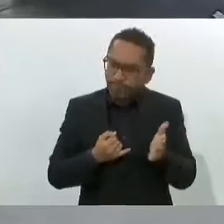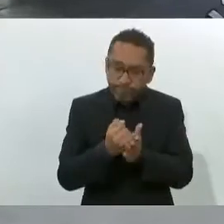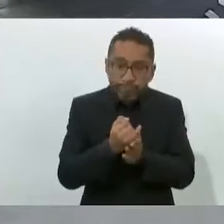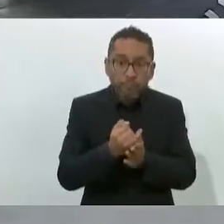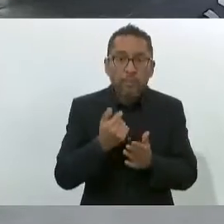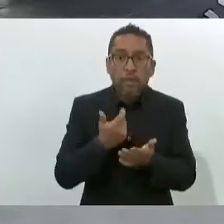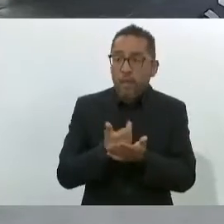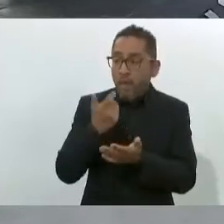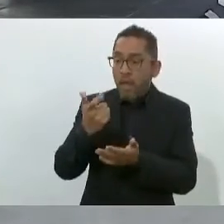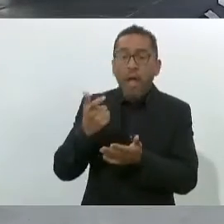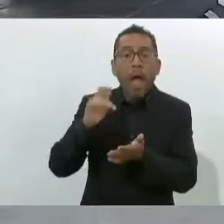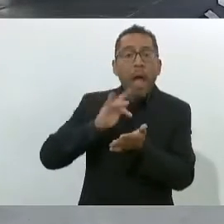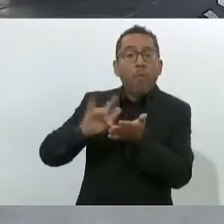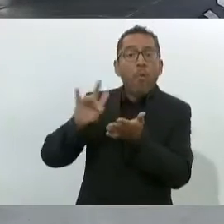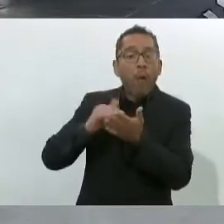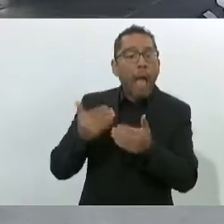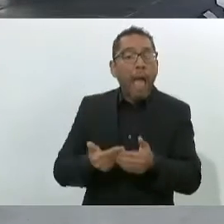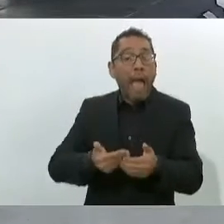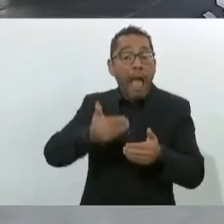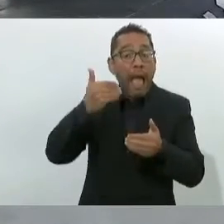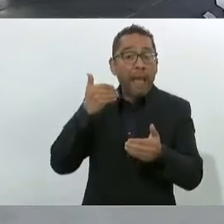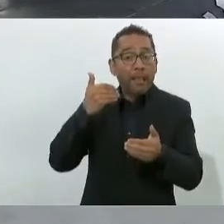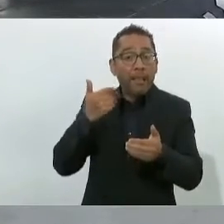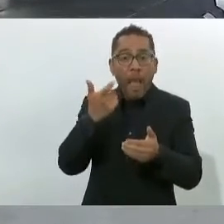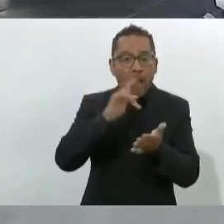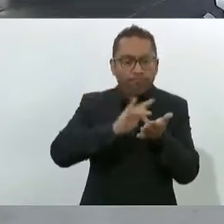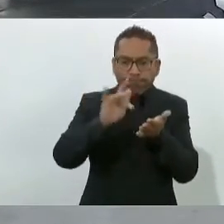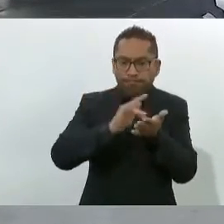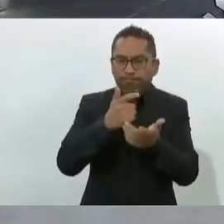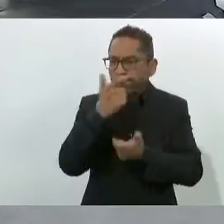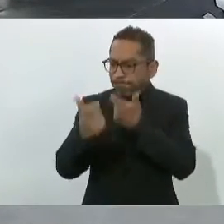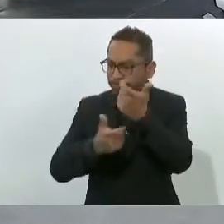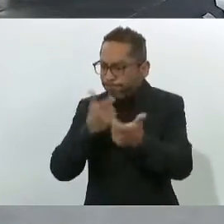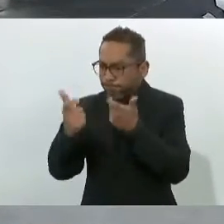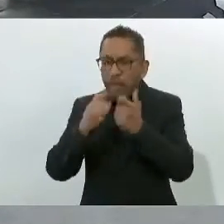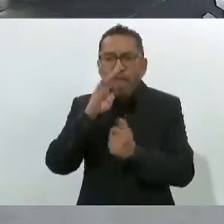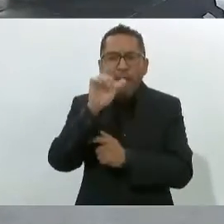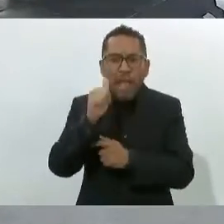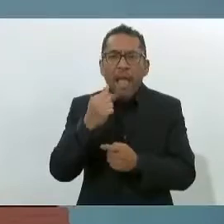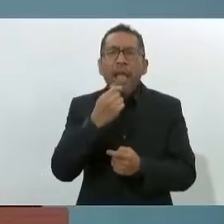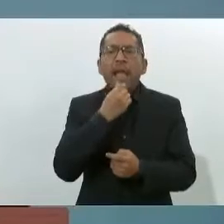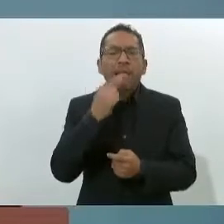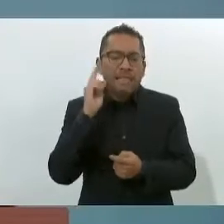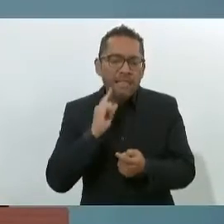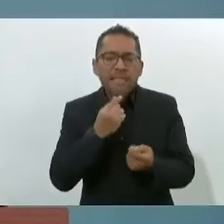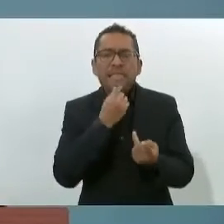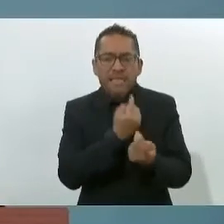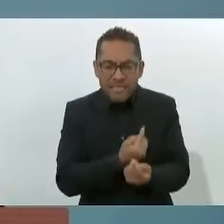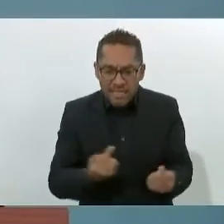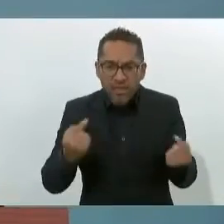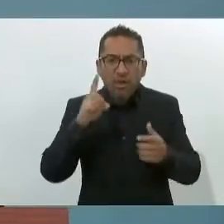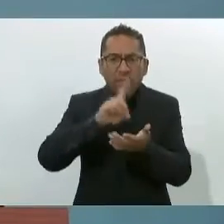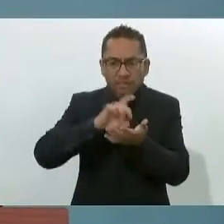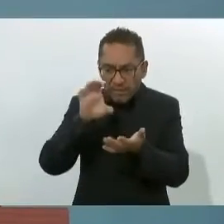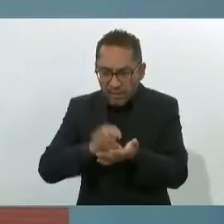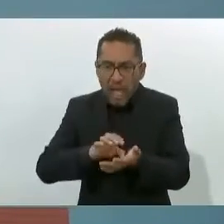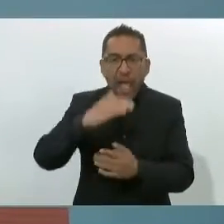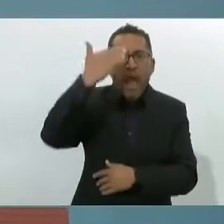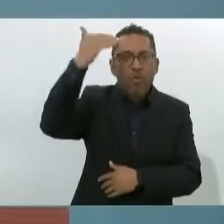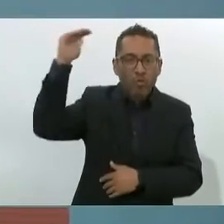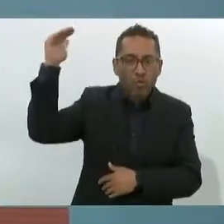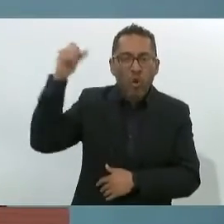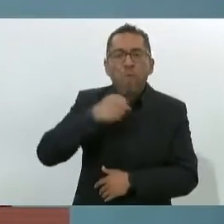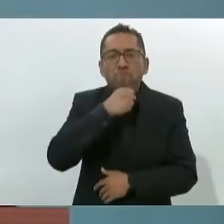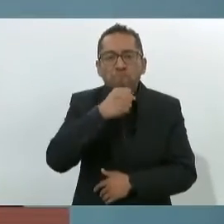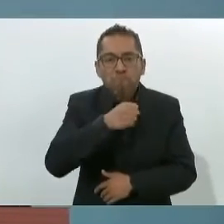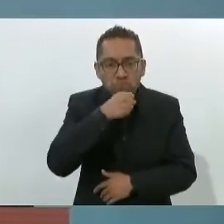apoyos a los adultos mayores, a las niñas, a los niños con discapacidad. Se